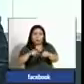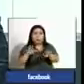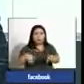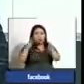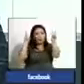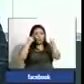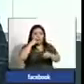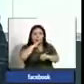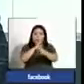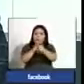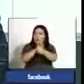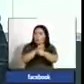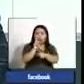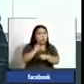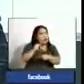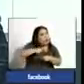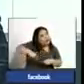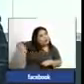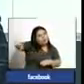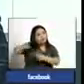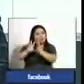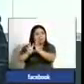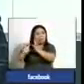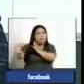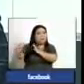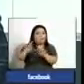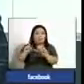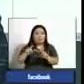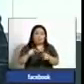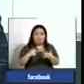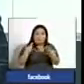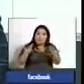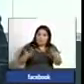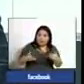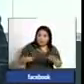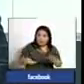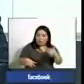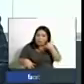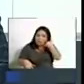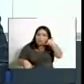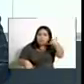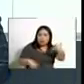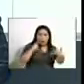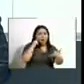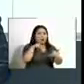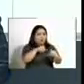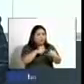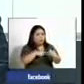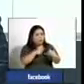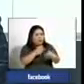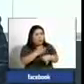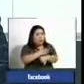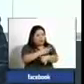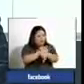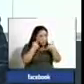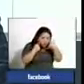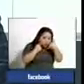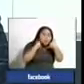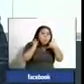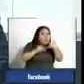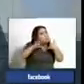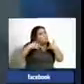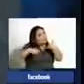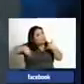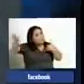coronavirus y así evitar aglomeraciones en las agencias bancarias. Muchos aseguran que verifican la información antes de salir de sus casas.